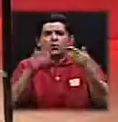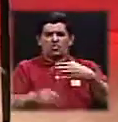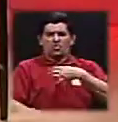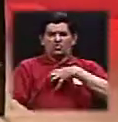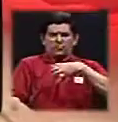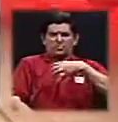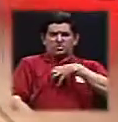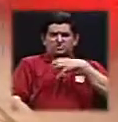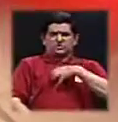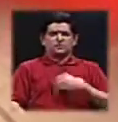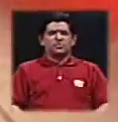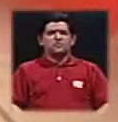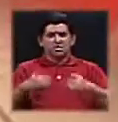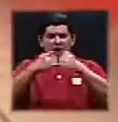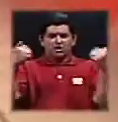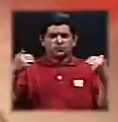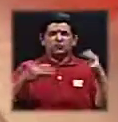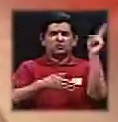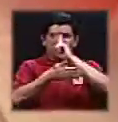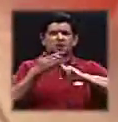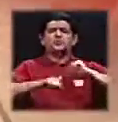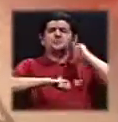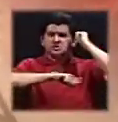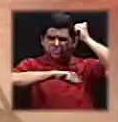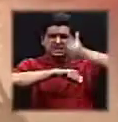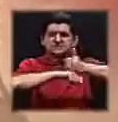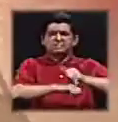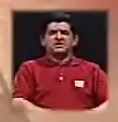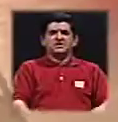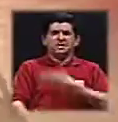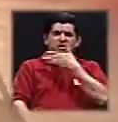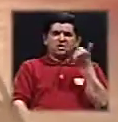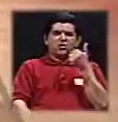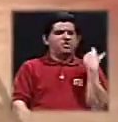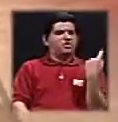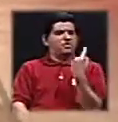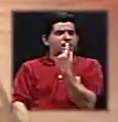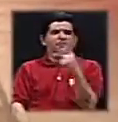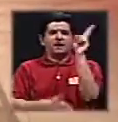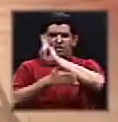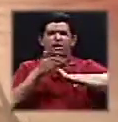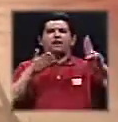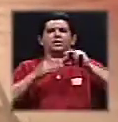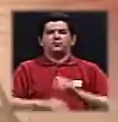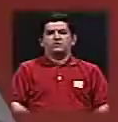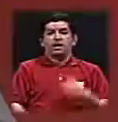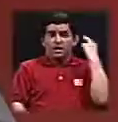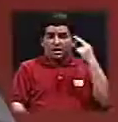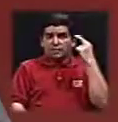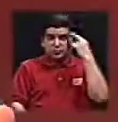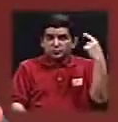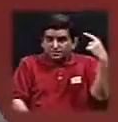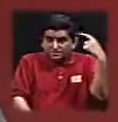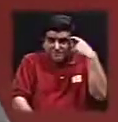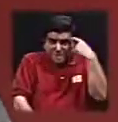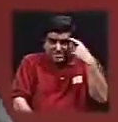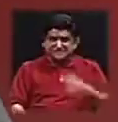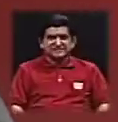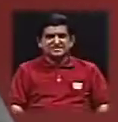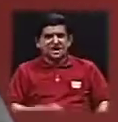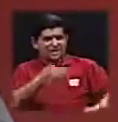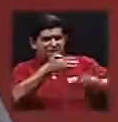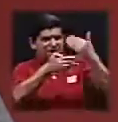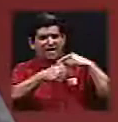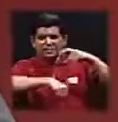propia autonomía poder definir cuál es lo más conveniente para cada universidad. Por lo tanto, pensar de que el pasado de